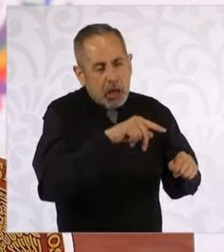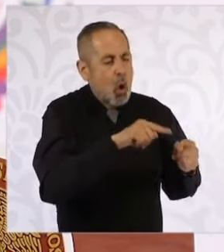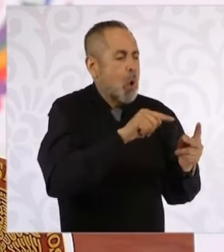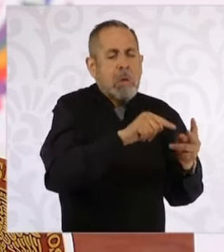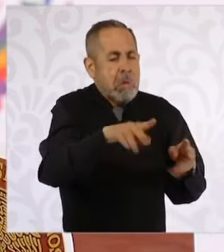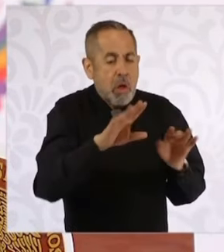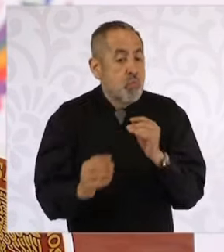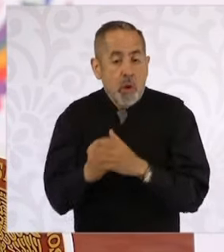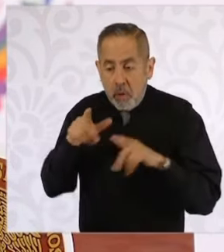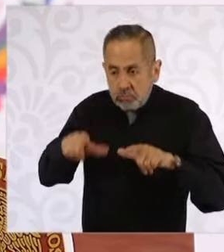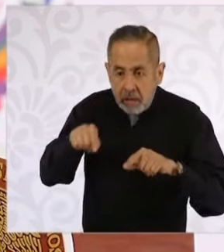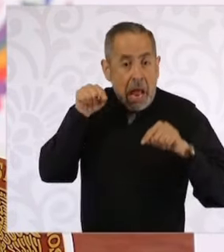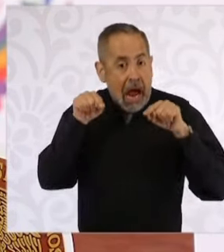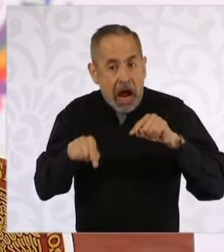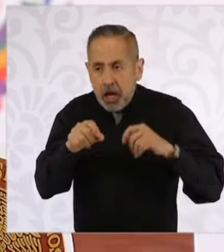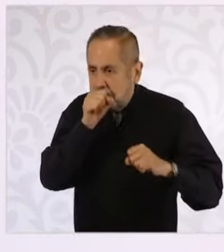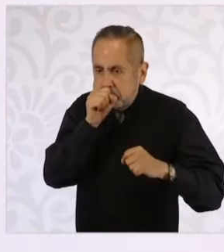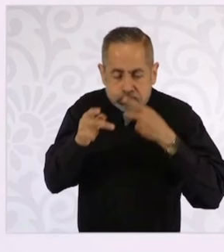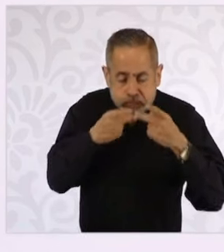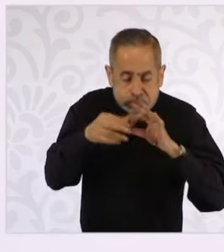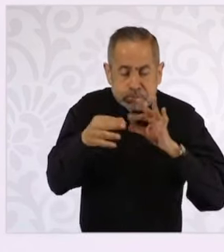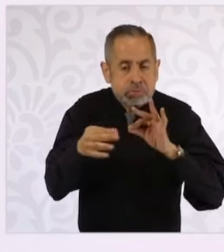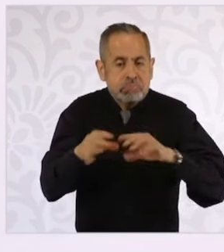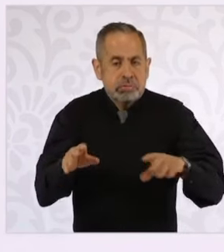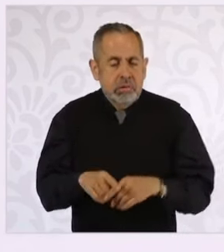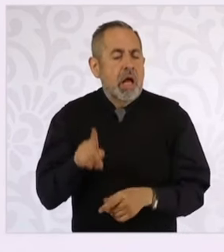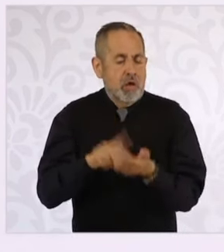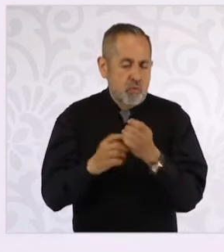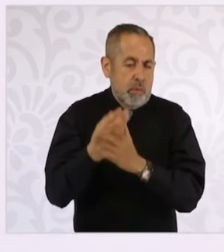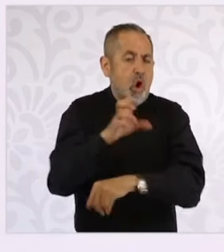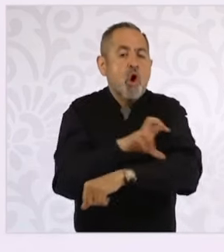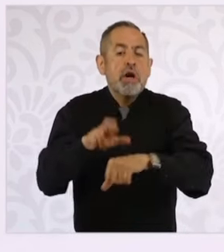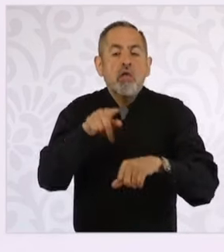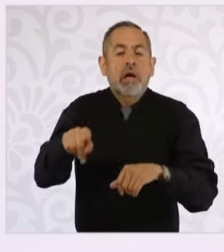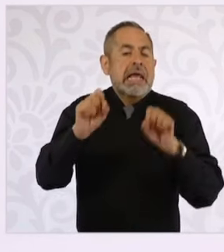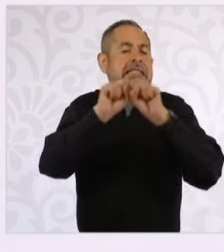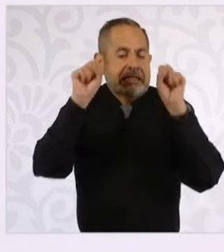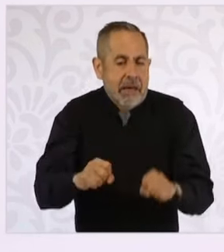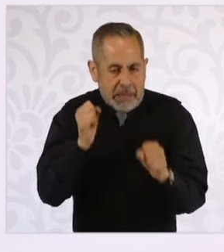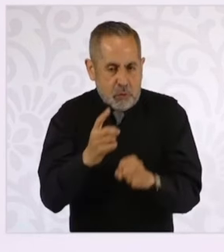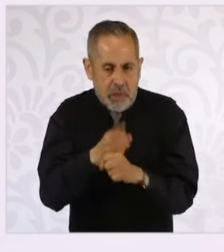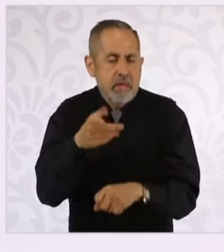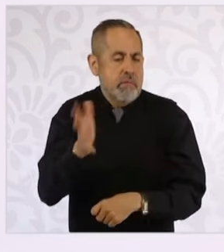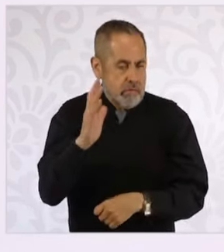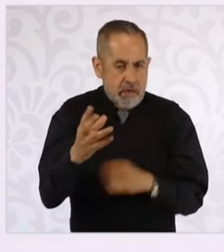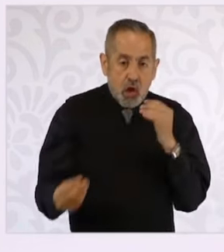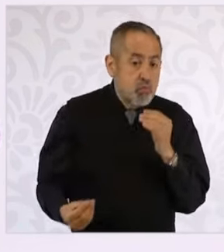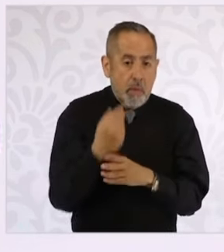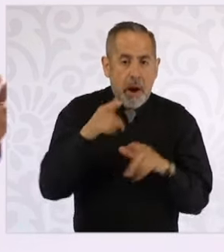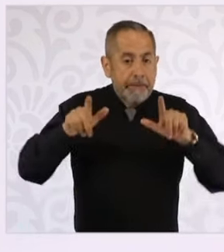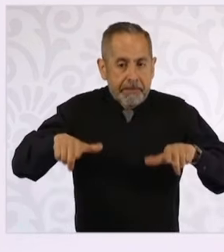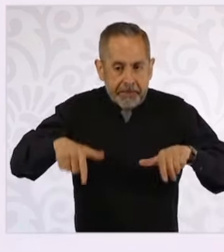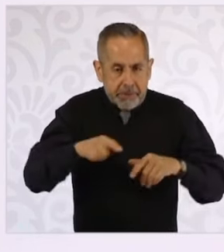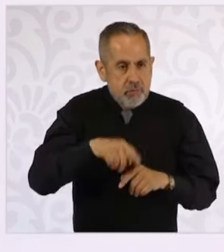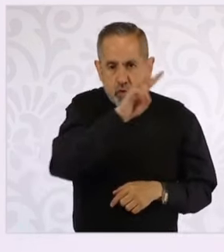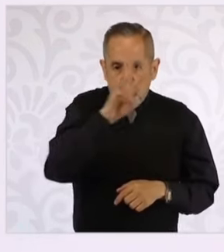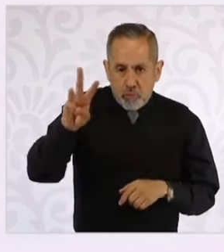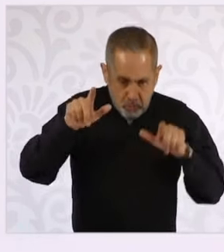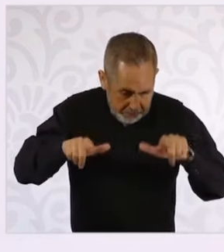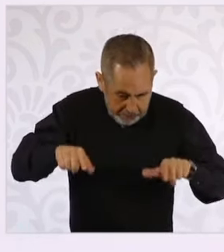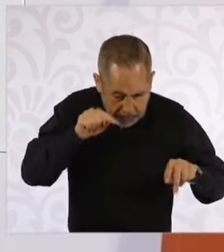eh A lo que tiene el la coordinación del sistema de seguridad tenemos ya una plataforma que se va a ir